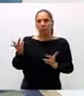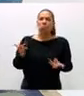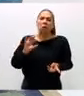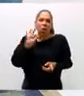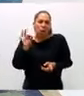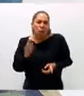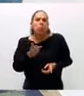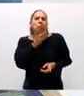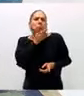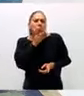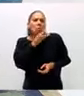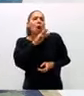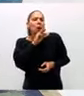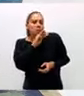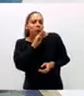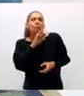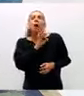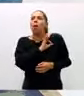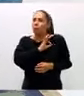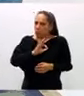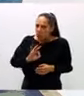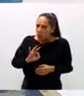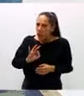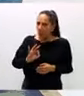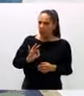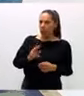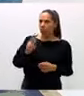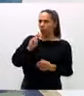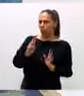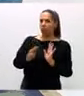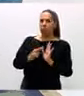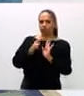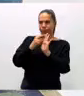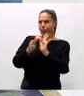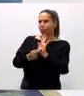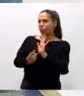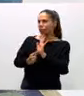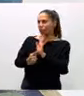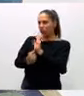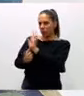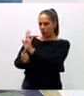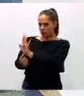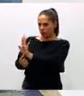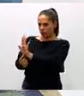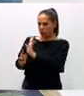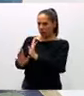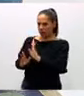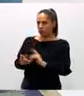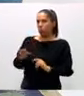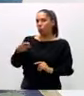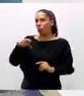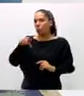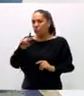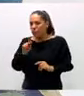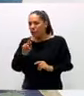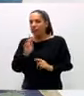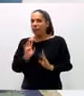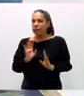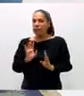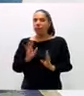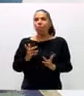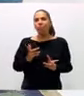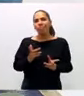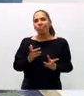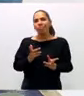en un conflicto como árbitros, aplicar el reglamento y aparentemente se desactiva el conflicto, pero ahí no hay un